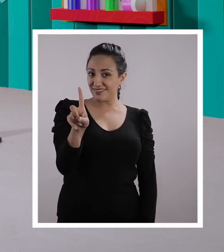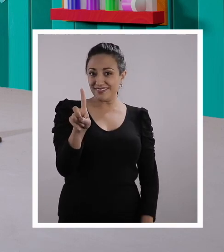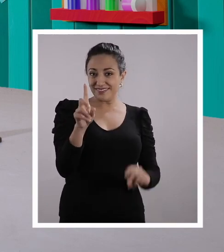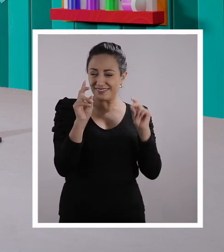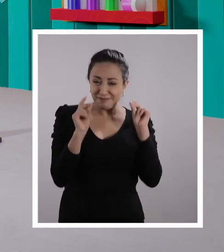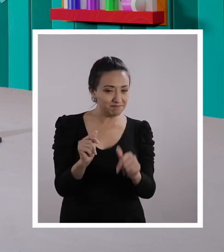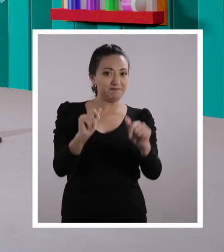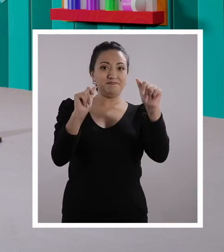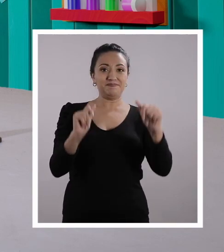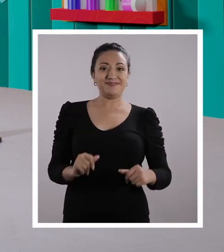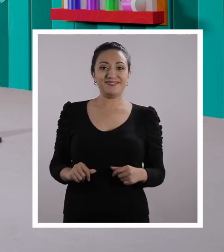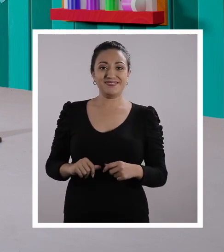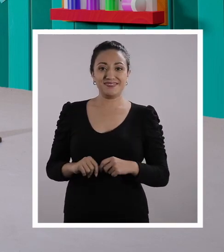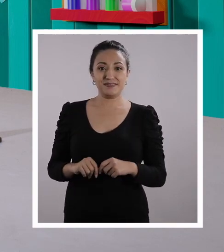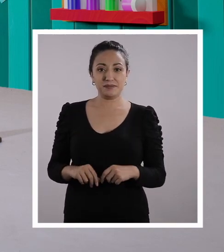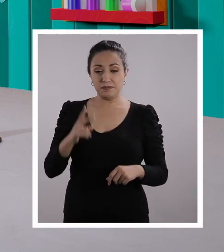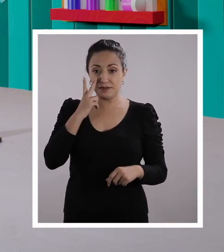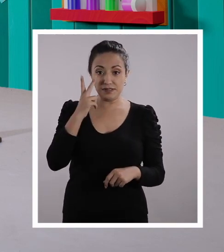321